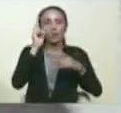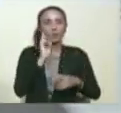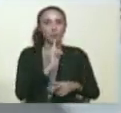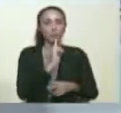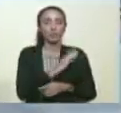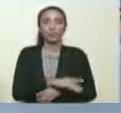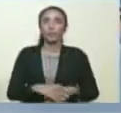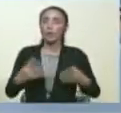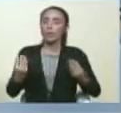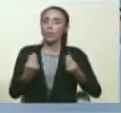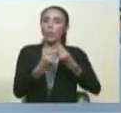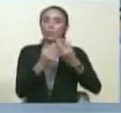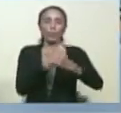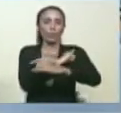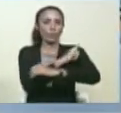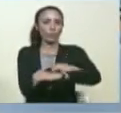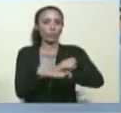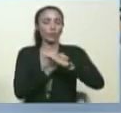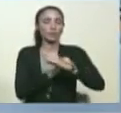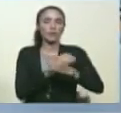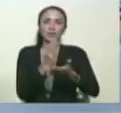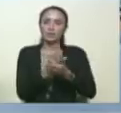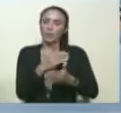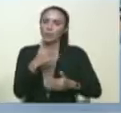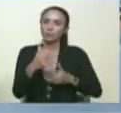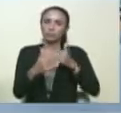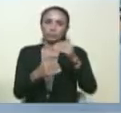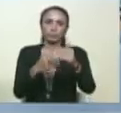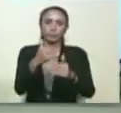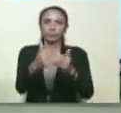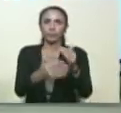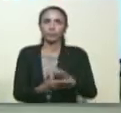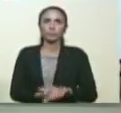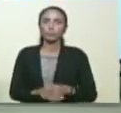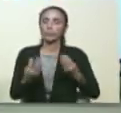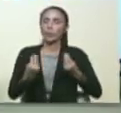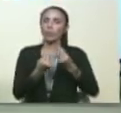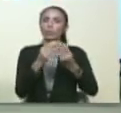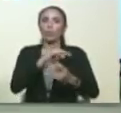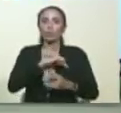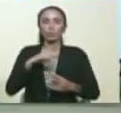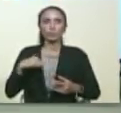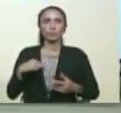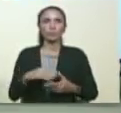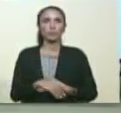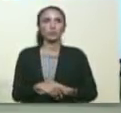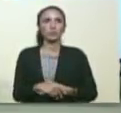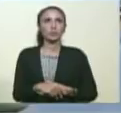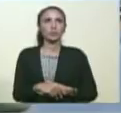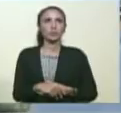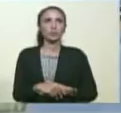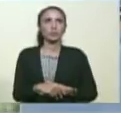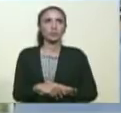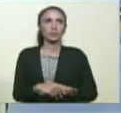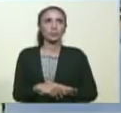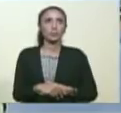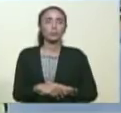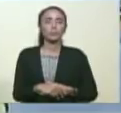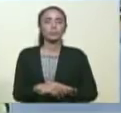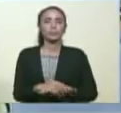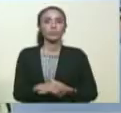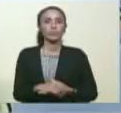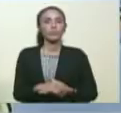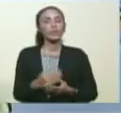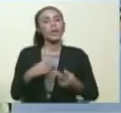es la fuerza que siempre está dentro de nosotros, la fuerza de Bolívar. Tenemos un invitado muy especial,